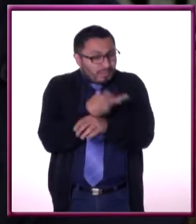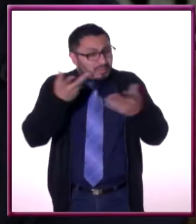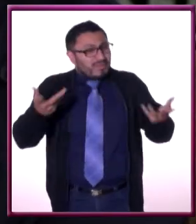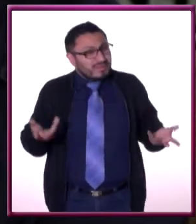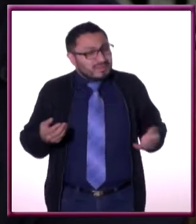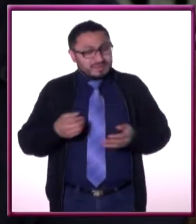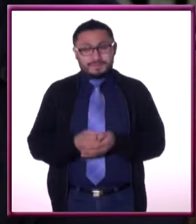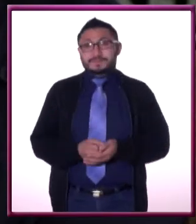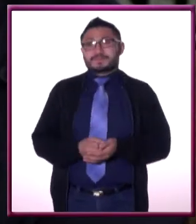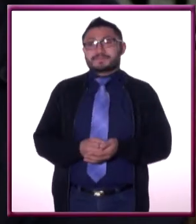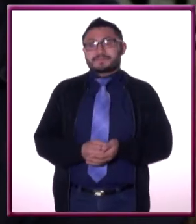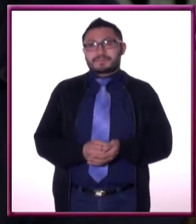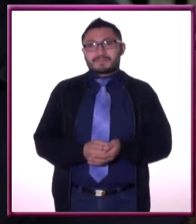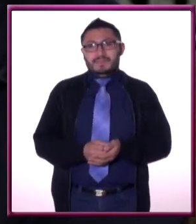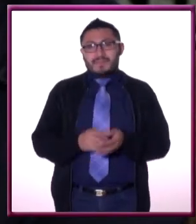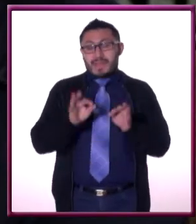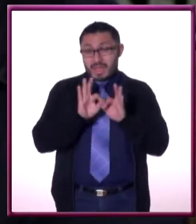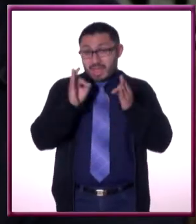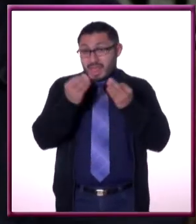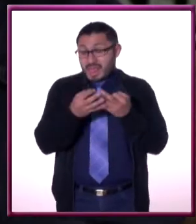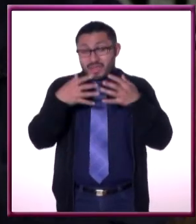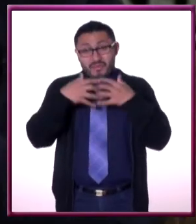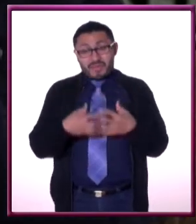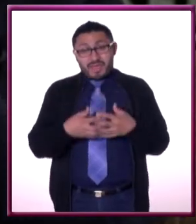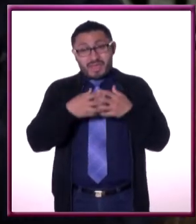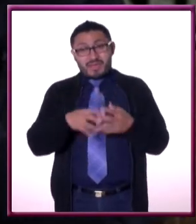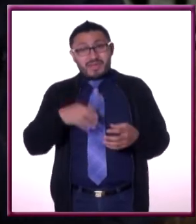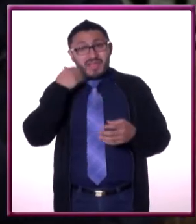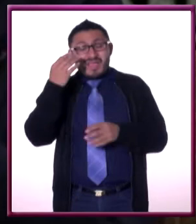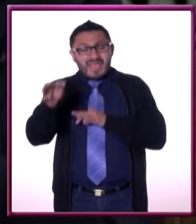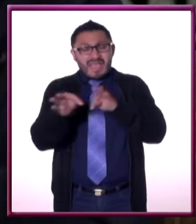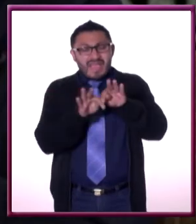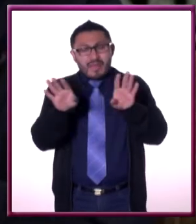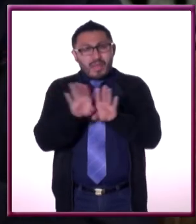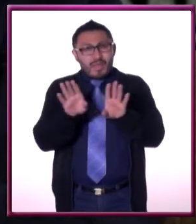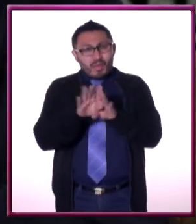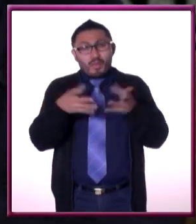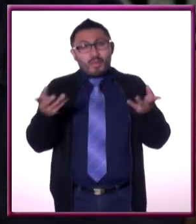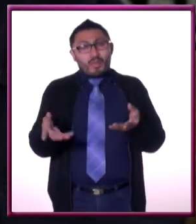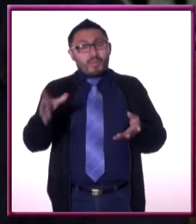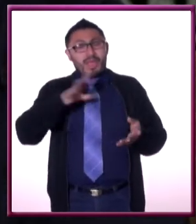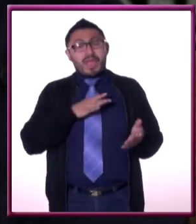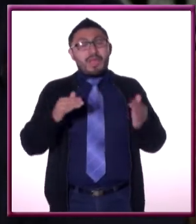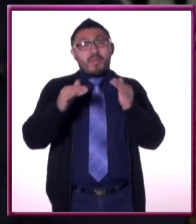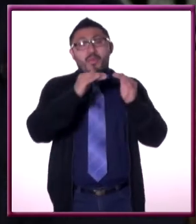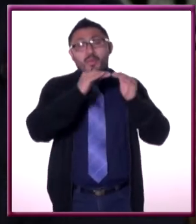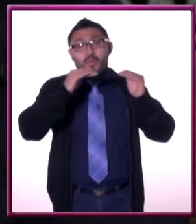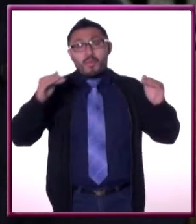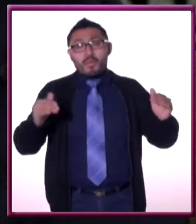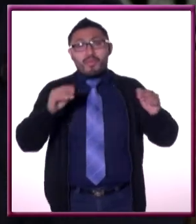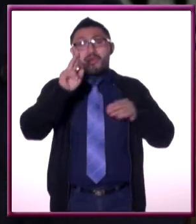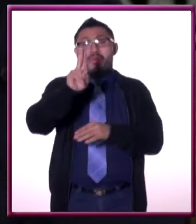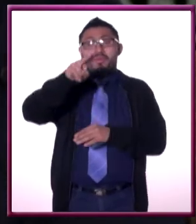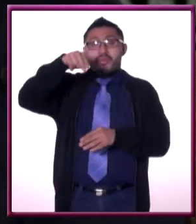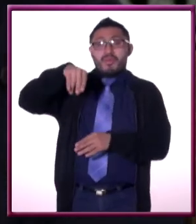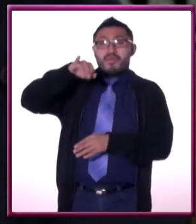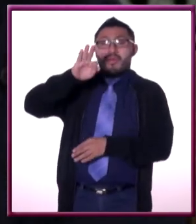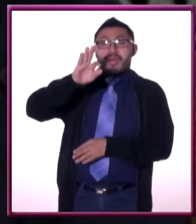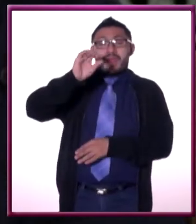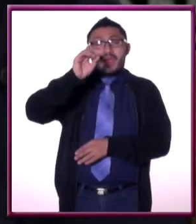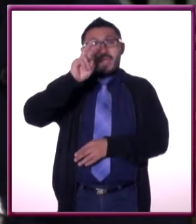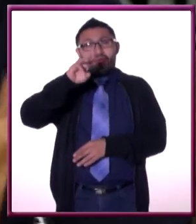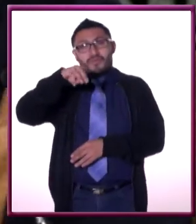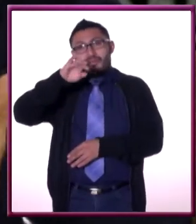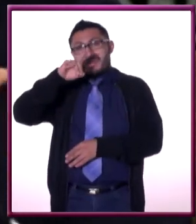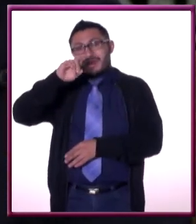la industria quisiera trabajar es siempre teniendo uniformidad. Entonces, el problema de